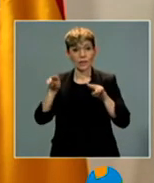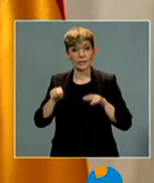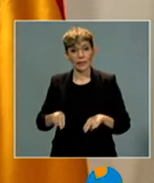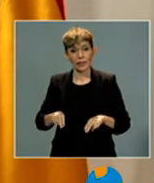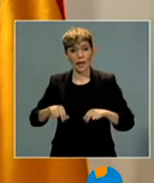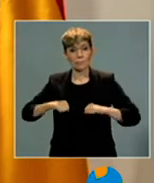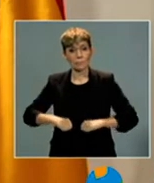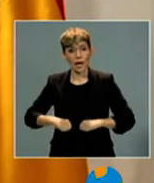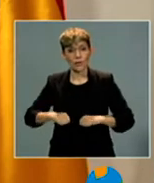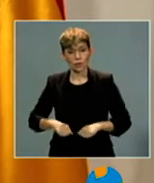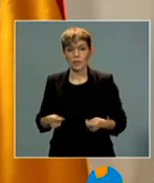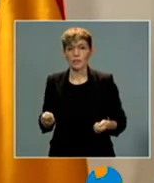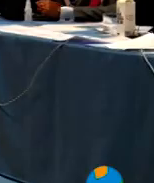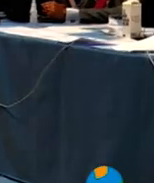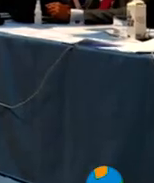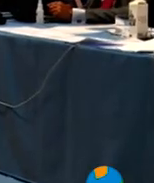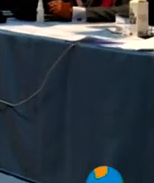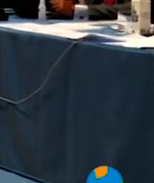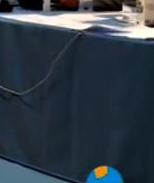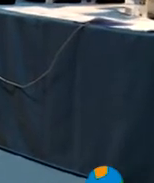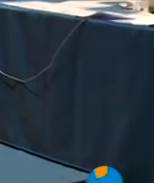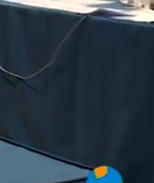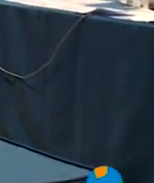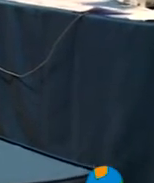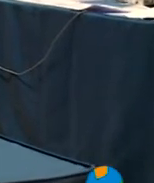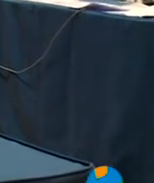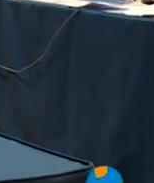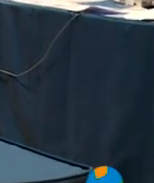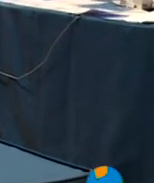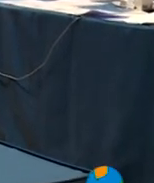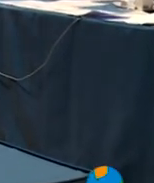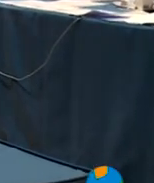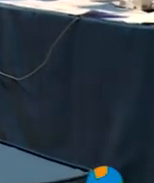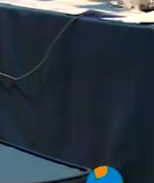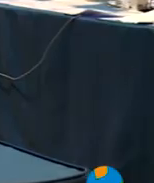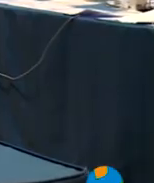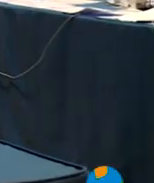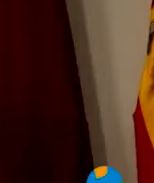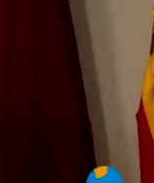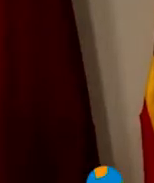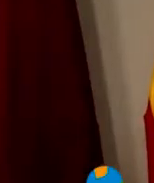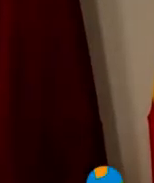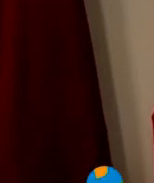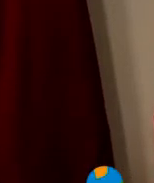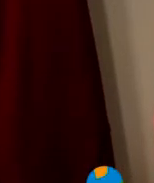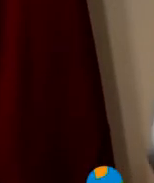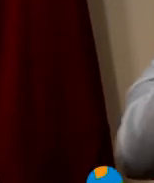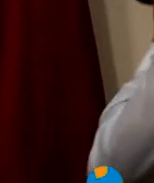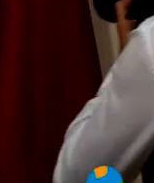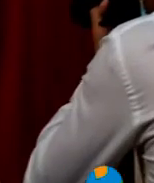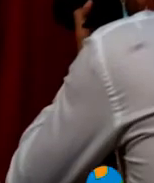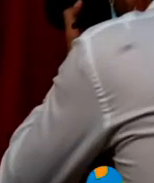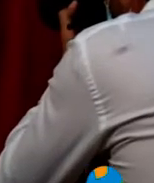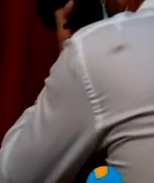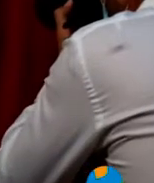residencias de estas localidades. Cierre de centros de día, reducción de aforo al 40% en los negocios de hostelería y reducción del